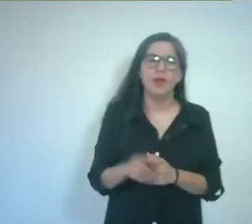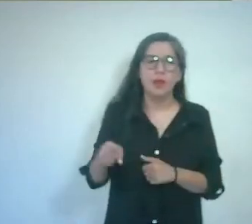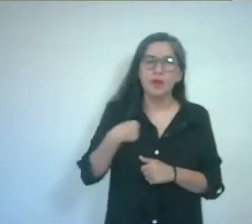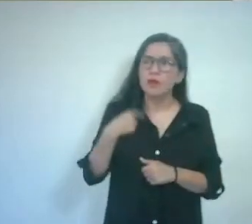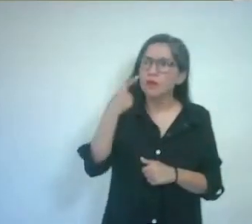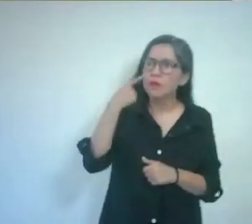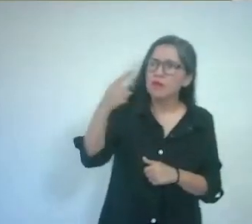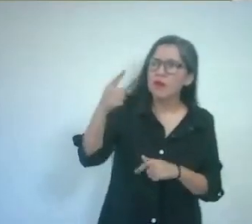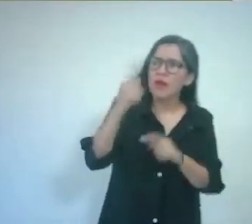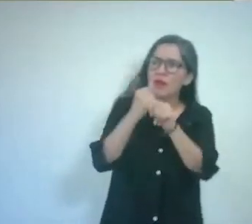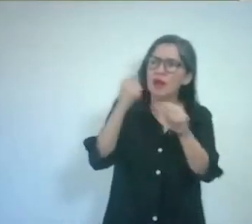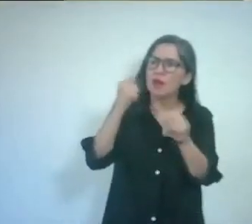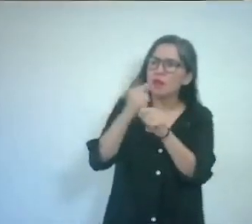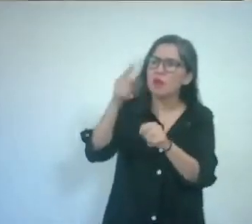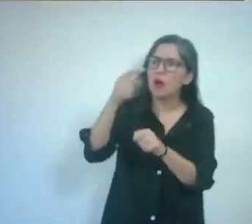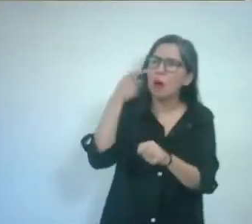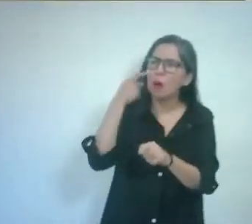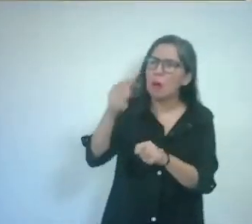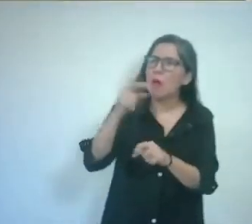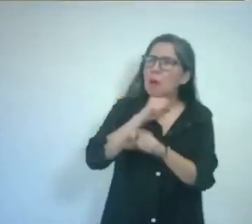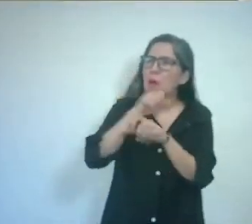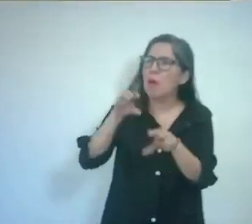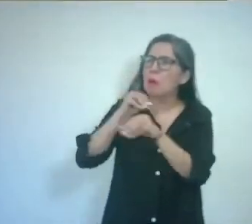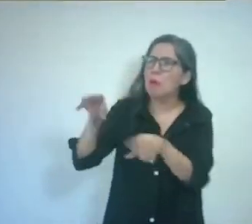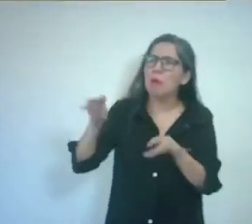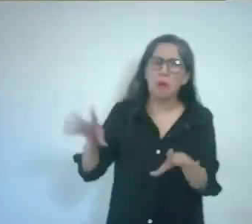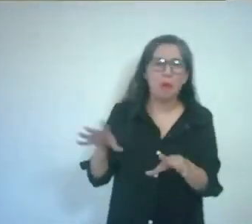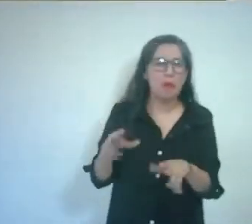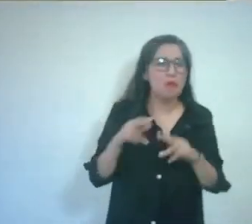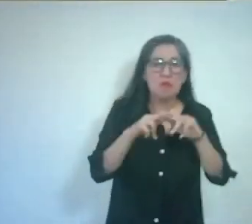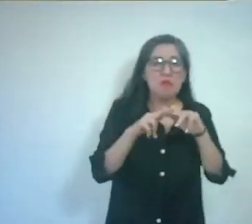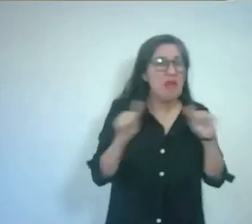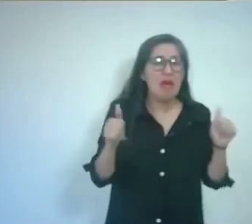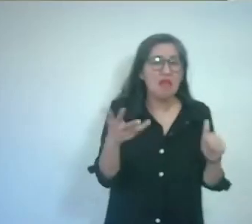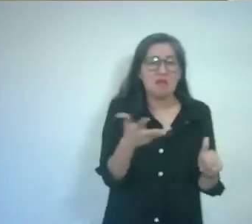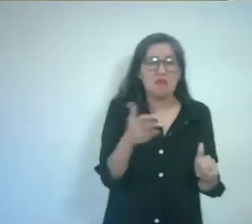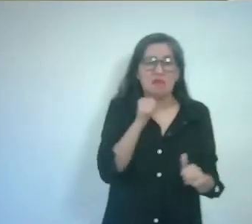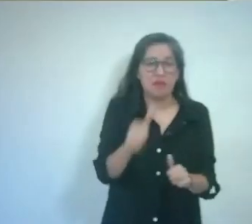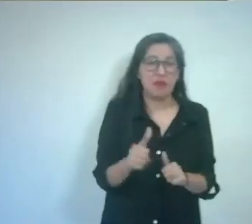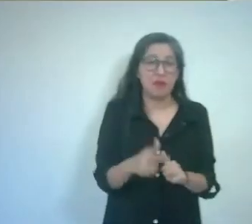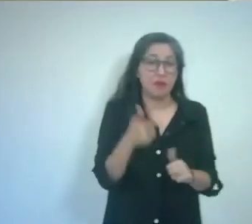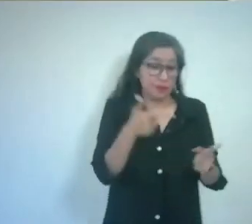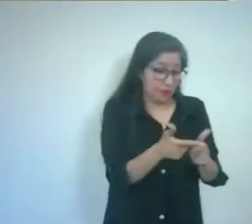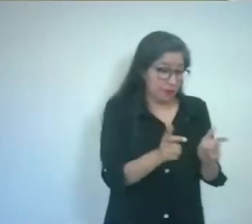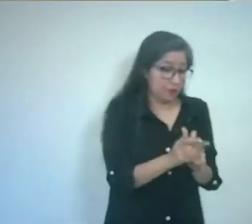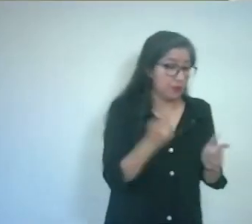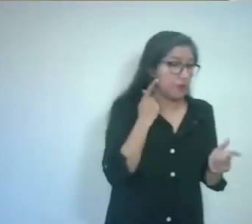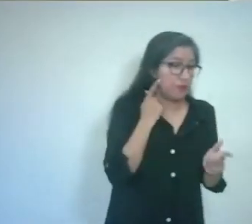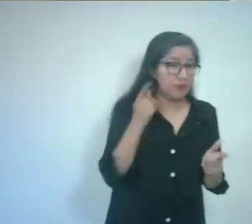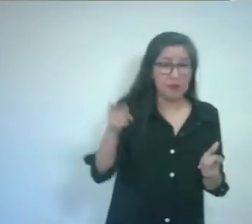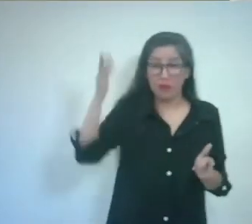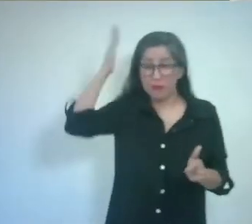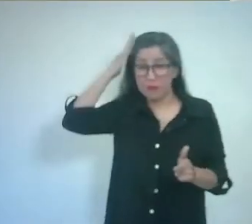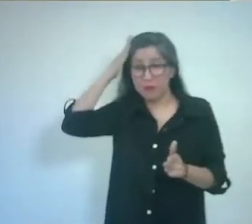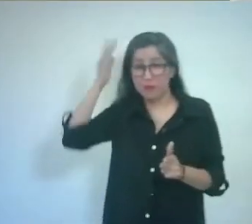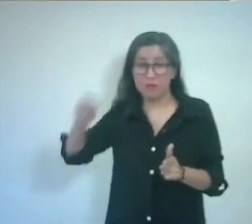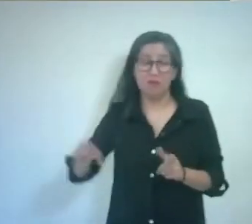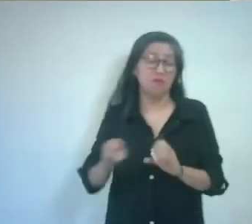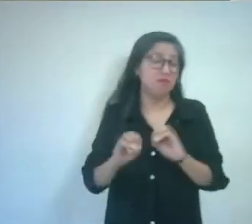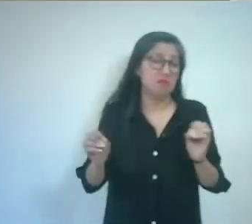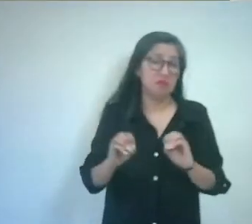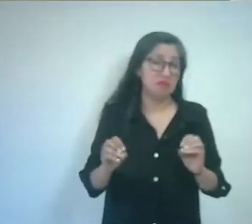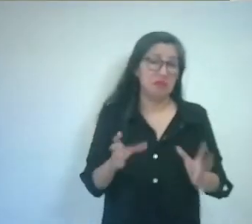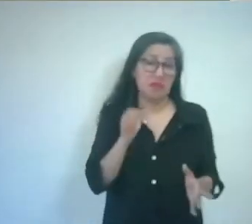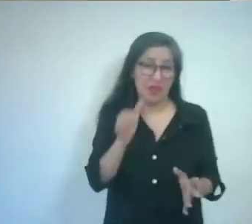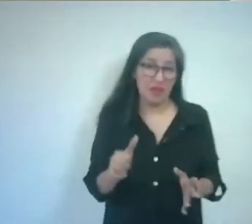transporte público y no ha habido nadie que reaccione, ni partidos políticos ni autoridad electoral. En